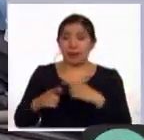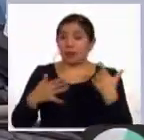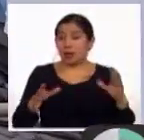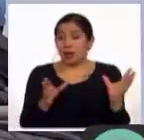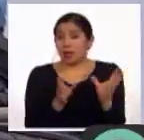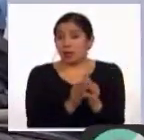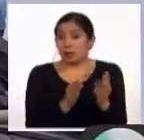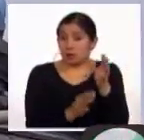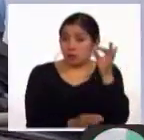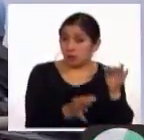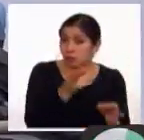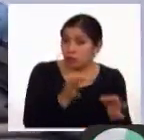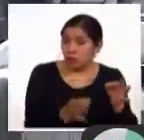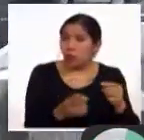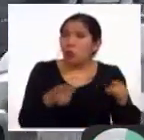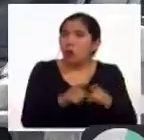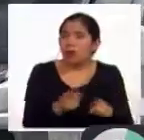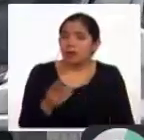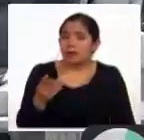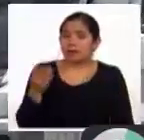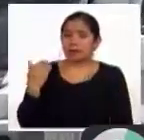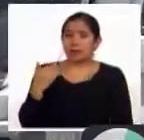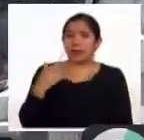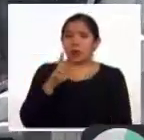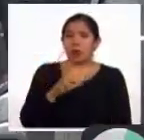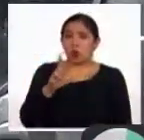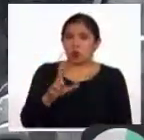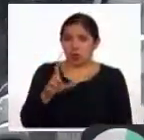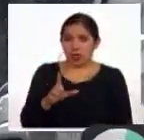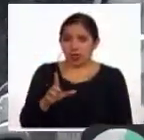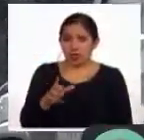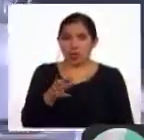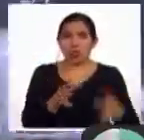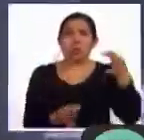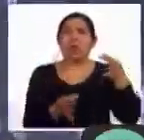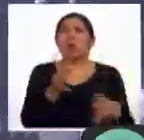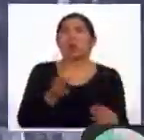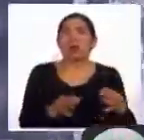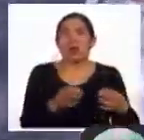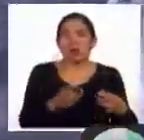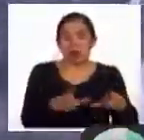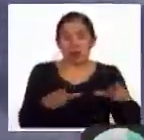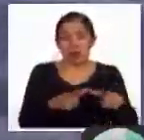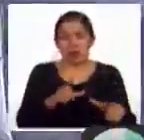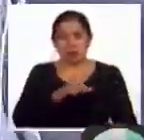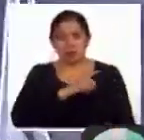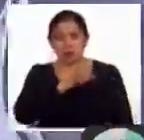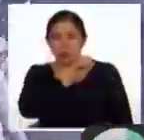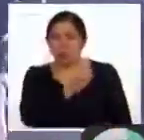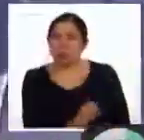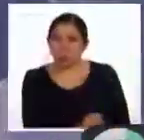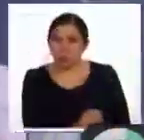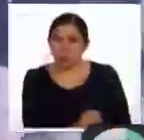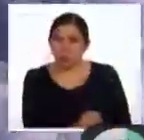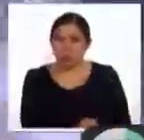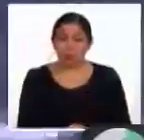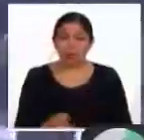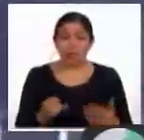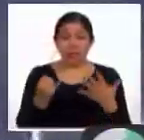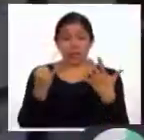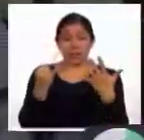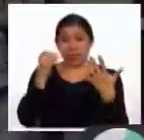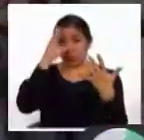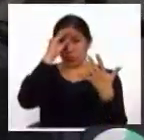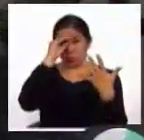medidas cautelares que se realizó este lunes en el Juzgado Cautelar Segundo de la Estación Policial Integral del Sur. De los 6 varones, 2